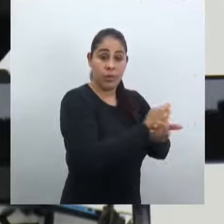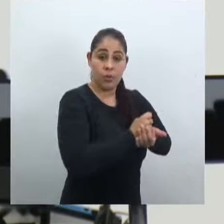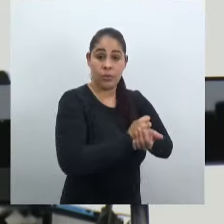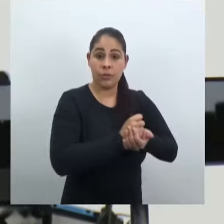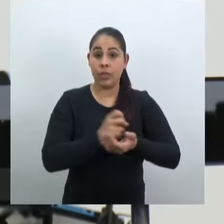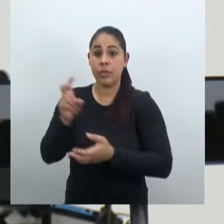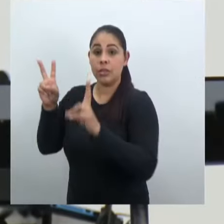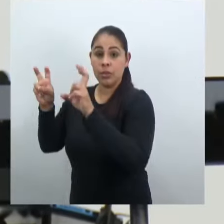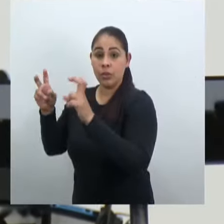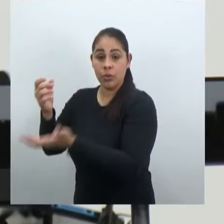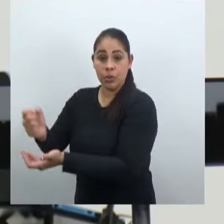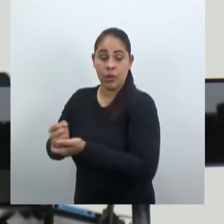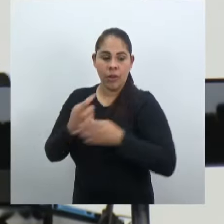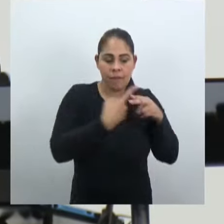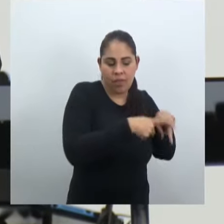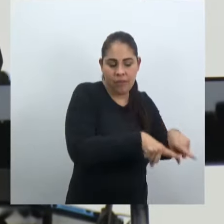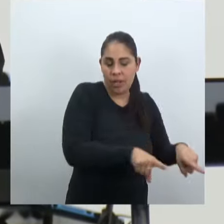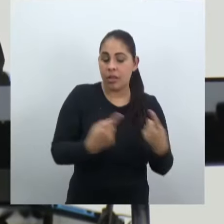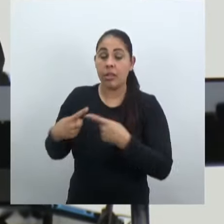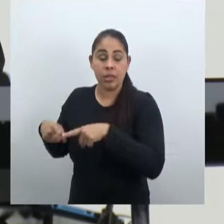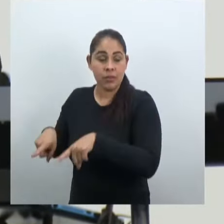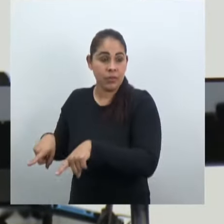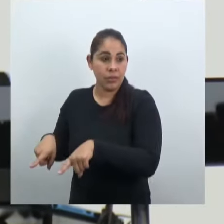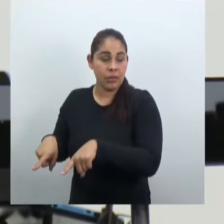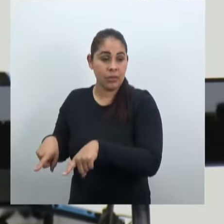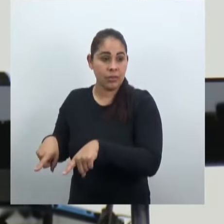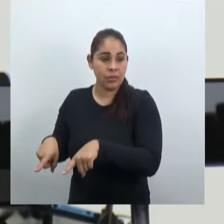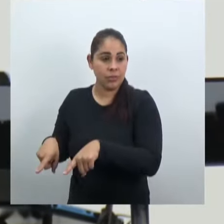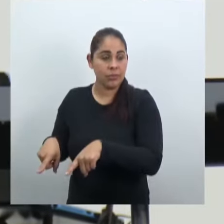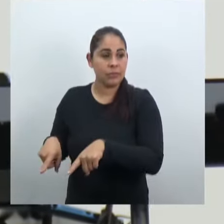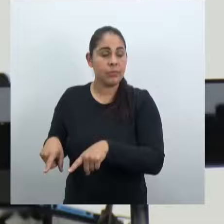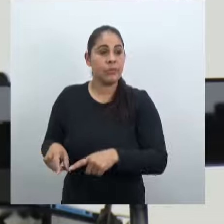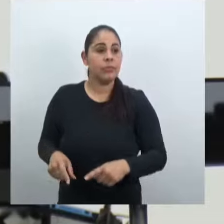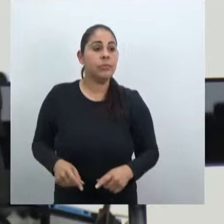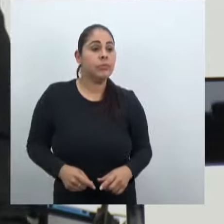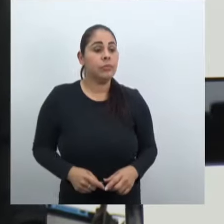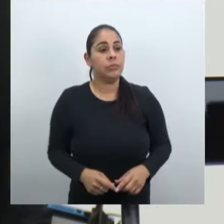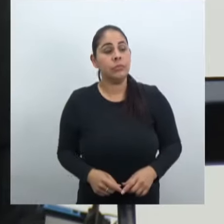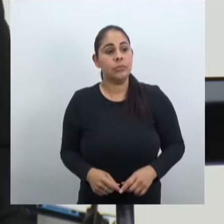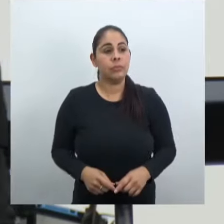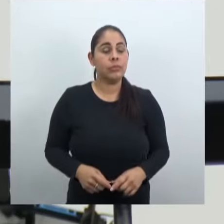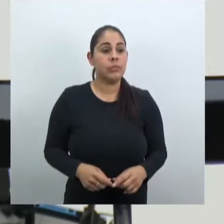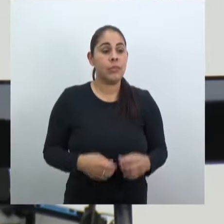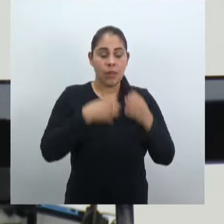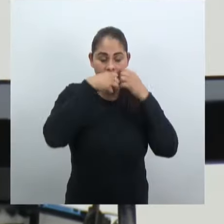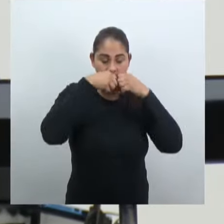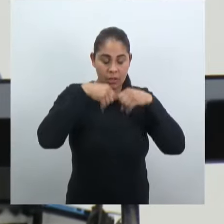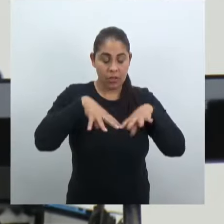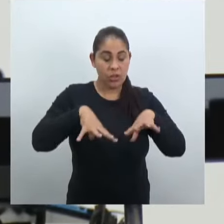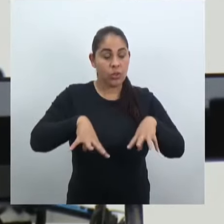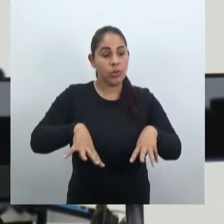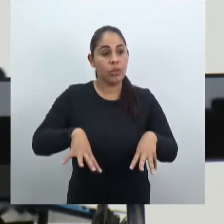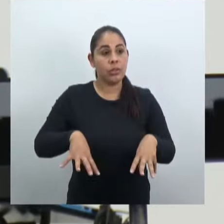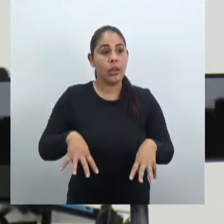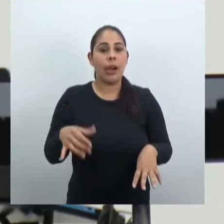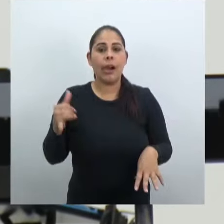Testamento, como casi ninguna de las otras parábolas del Señor. Hay una parábola, queridos, y oíme todos